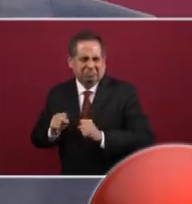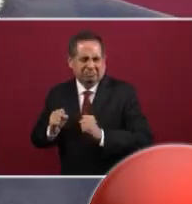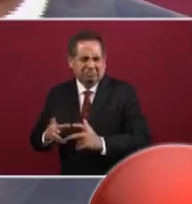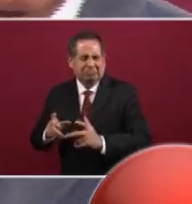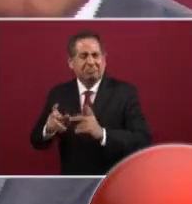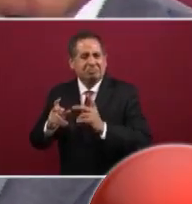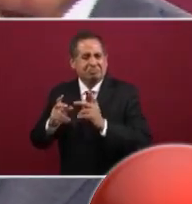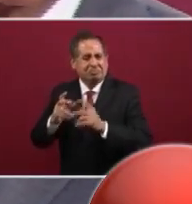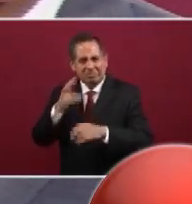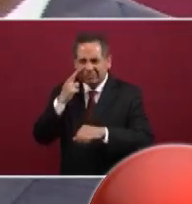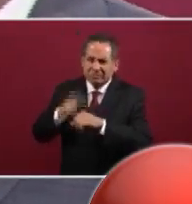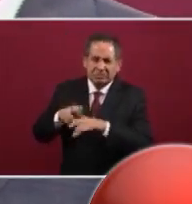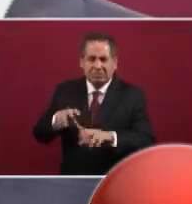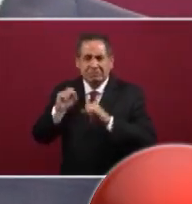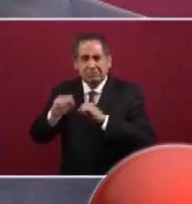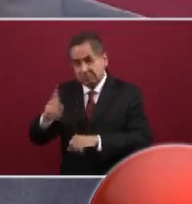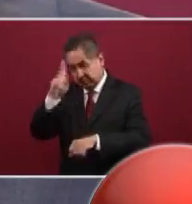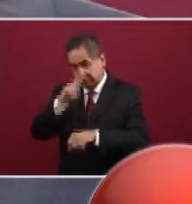Creció la pobreza.